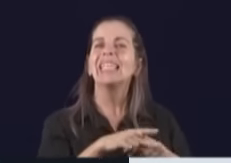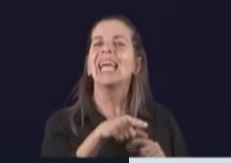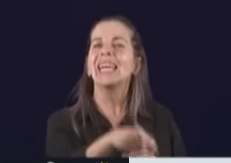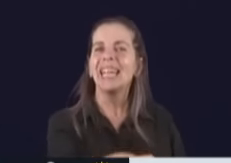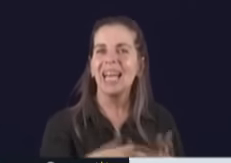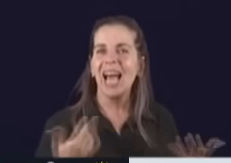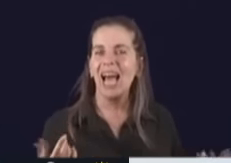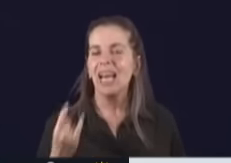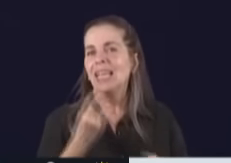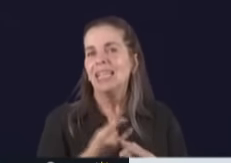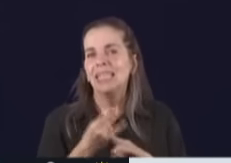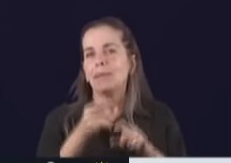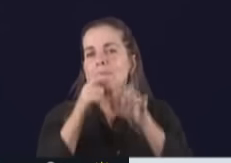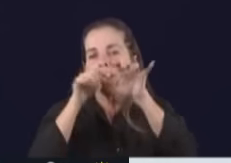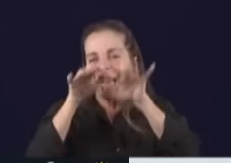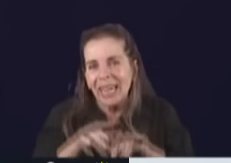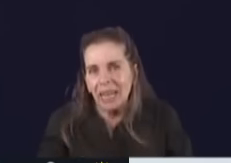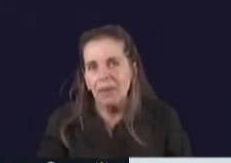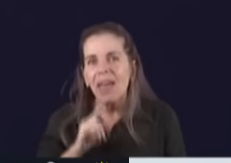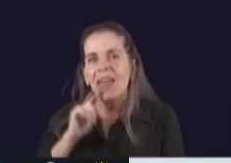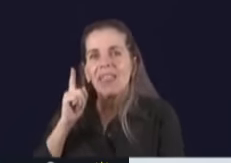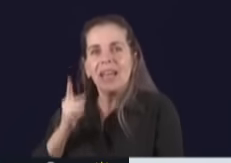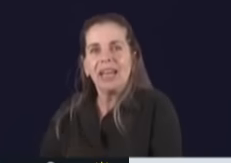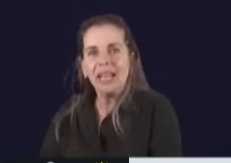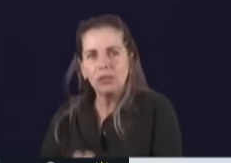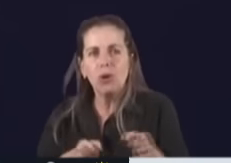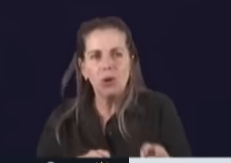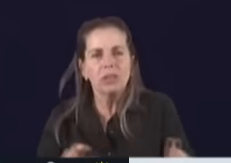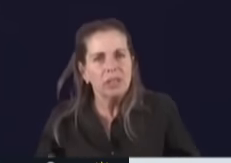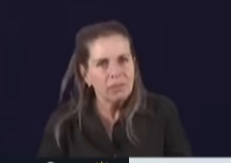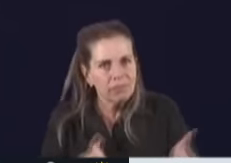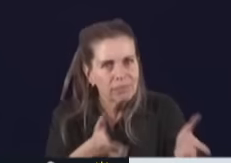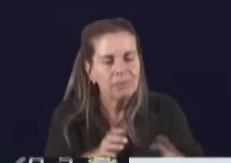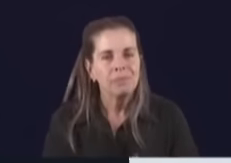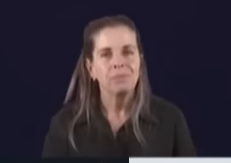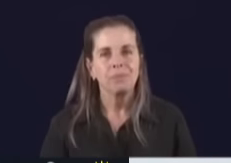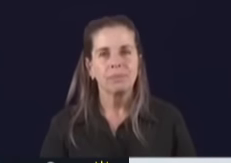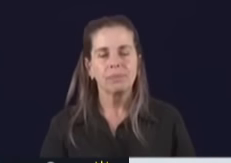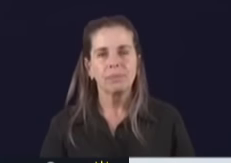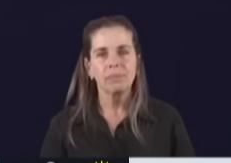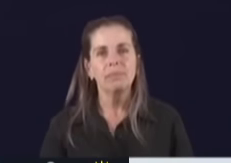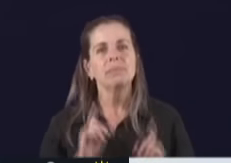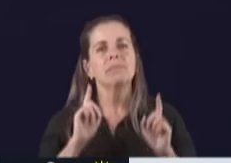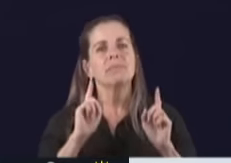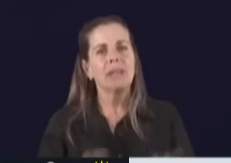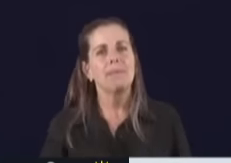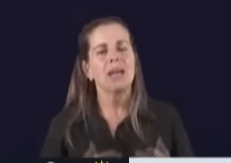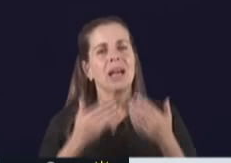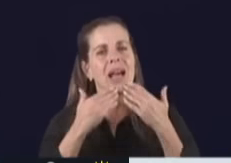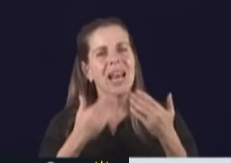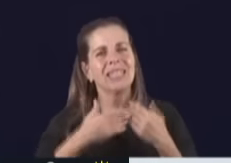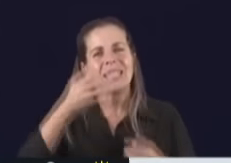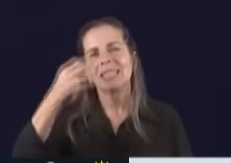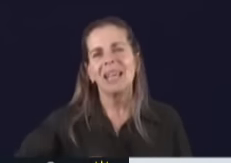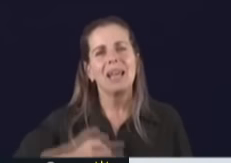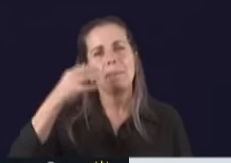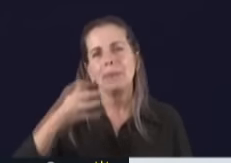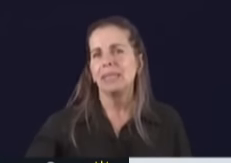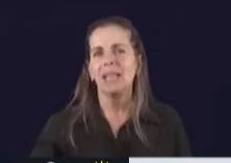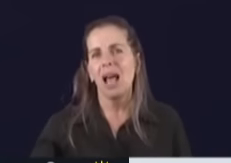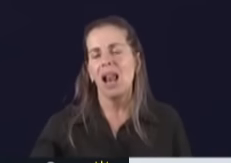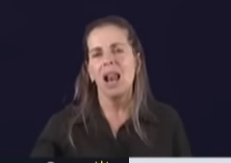cada decreto que hace posible la marcha del gobierno. Y también un especial agradecimiento a todos